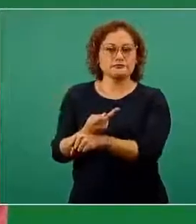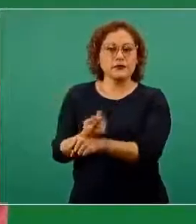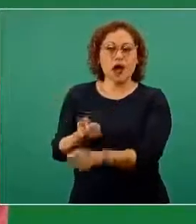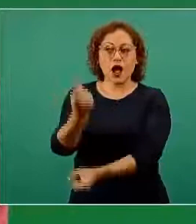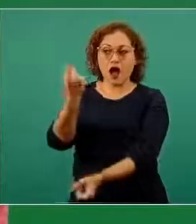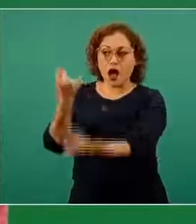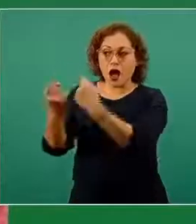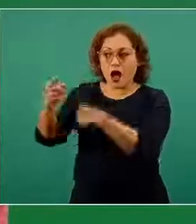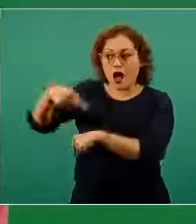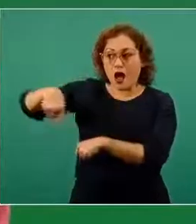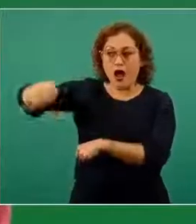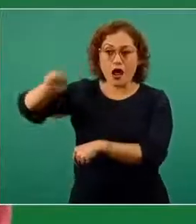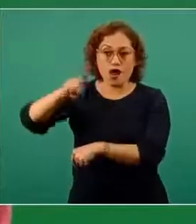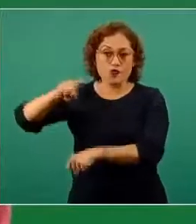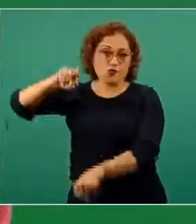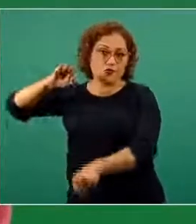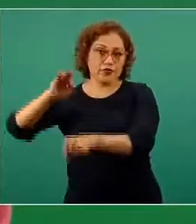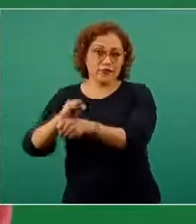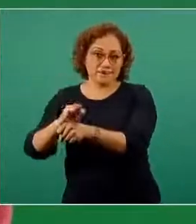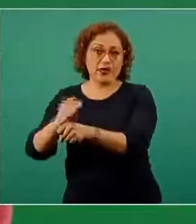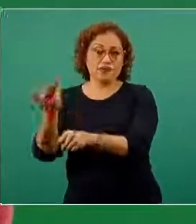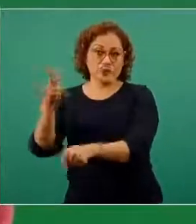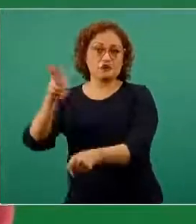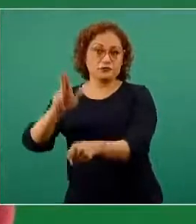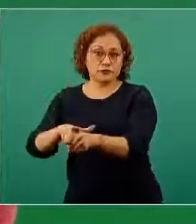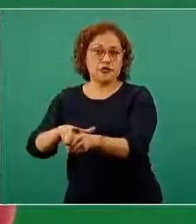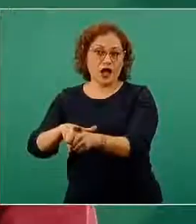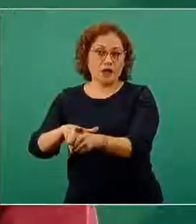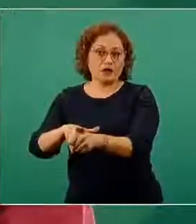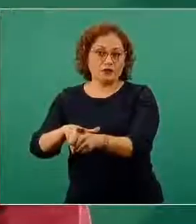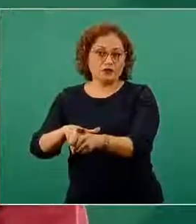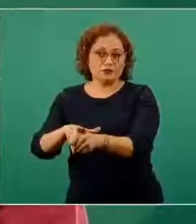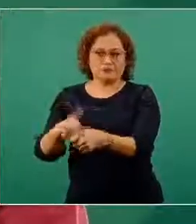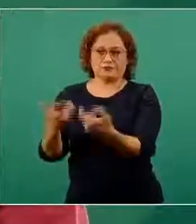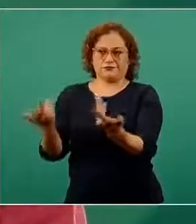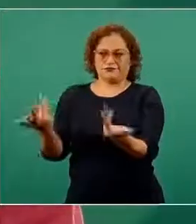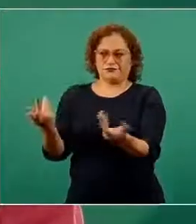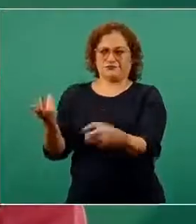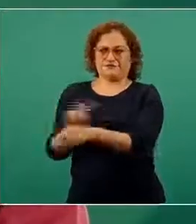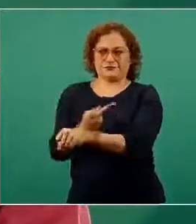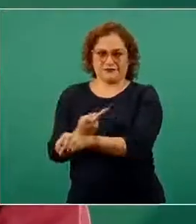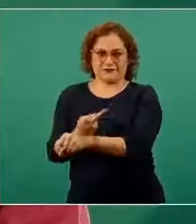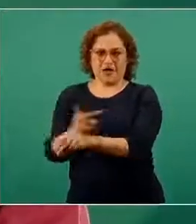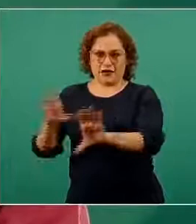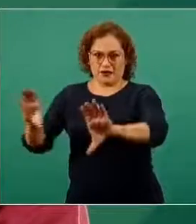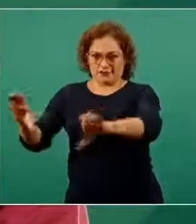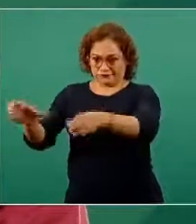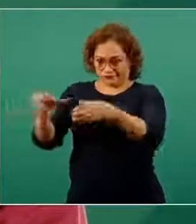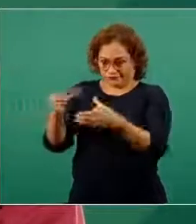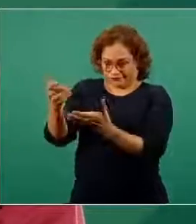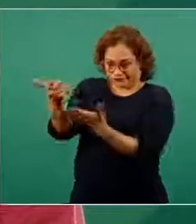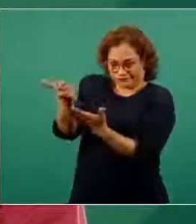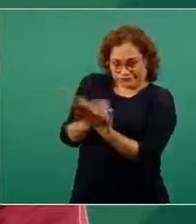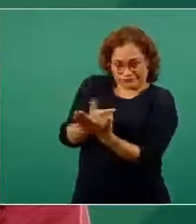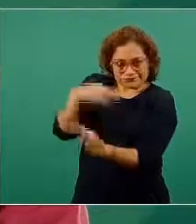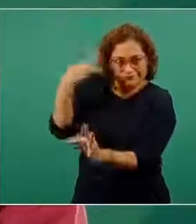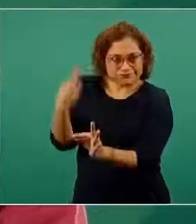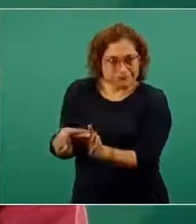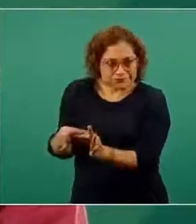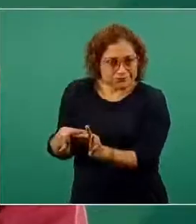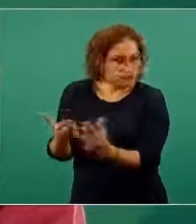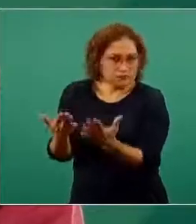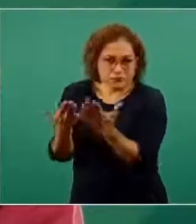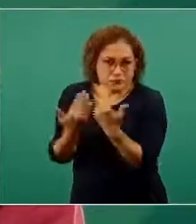que representan a las corporaciones hospitalarias para integrar padrones creíbles. Y cuando empezamos a ver